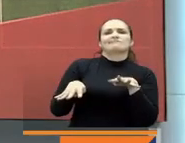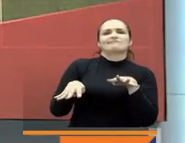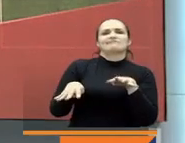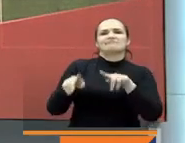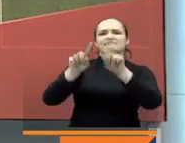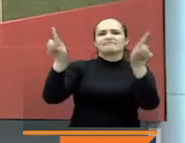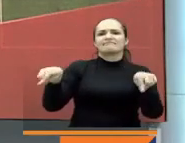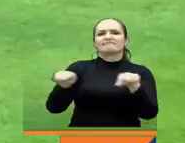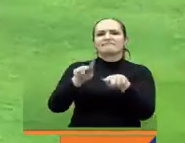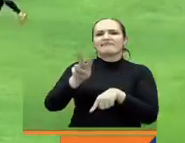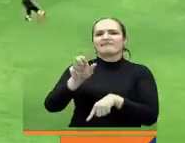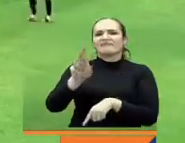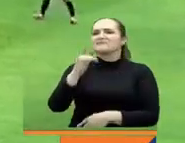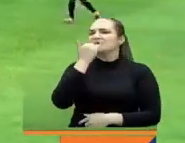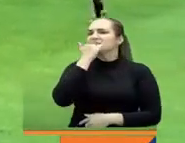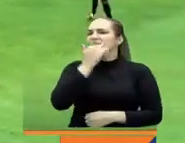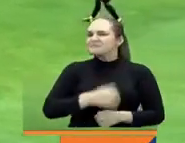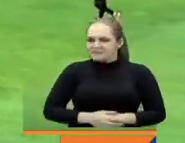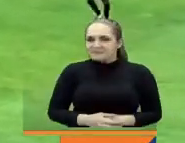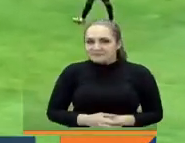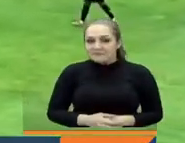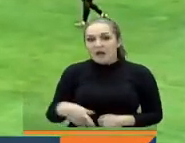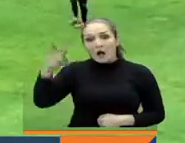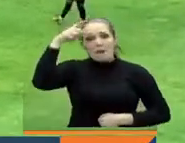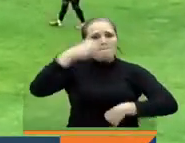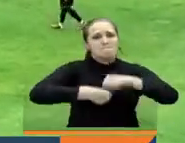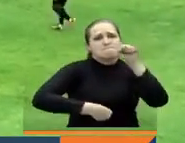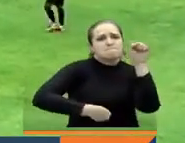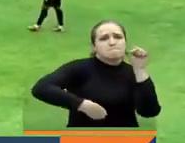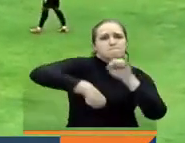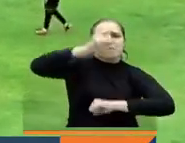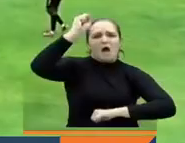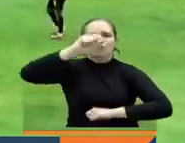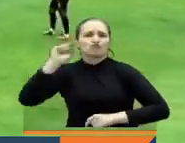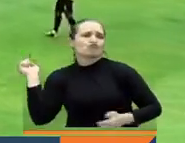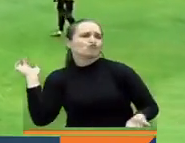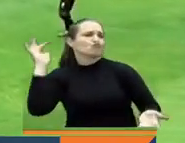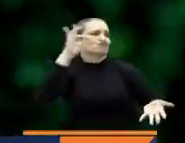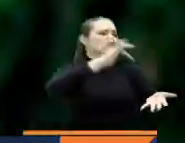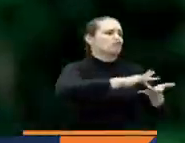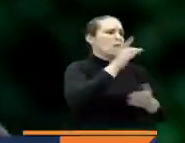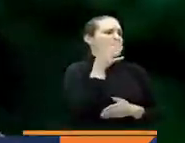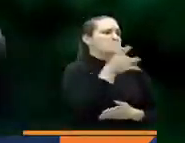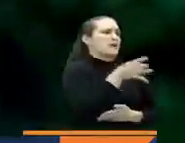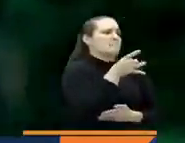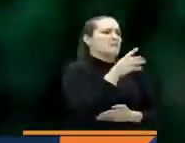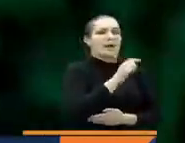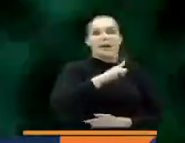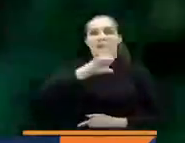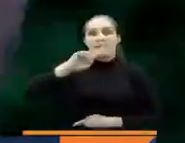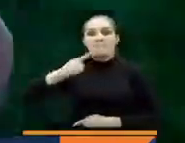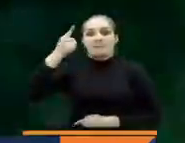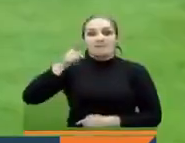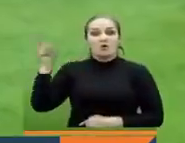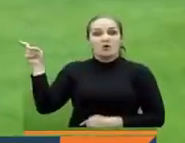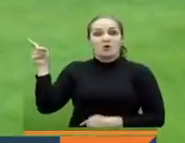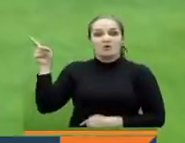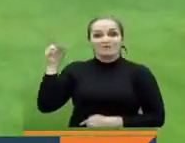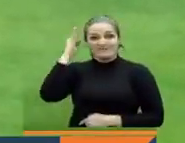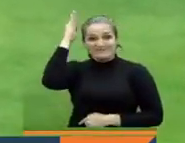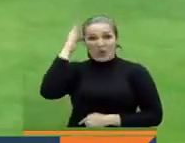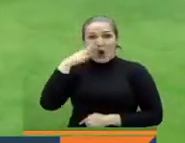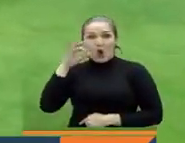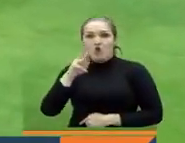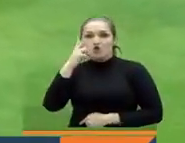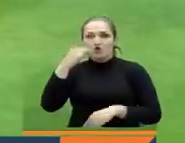VAR. América ganó contundentemente a domicilio y comanda la tabla de posiciones. Torres marcó dos goles y el